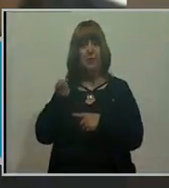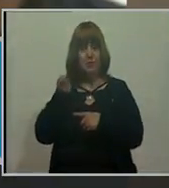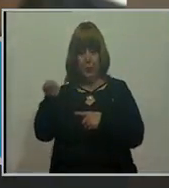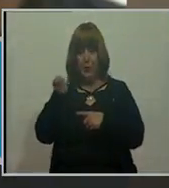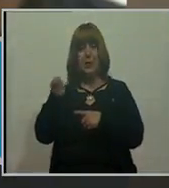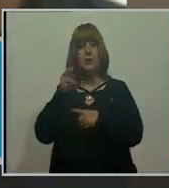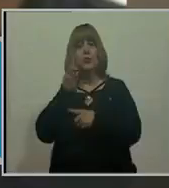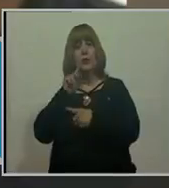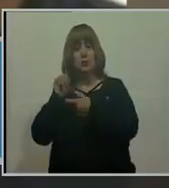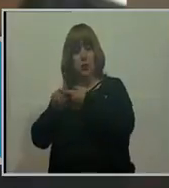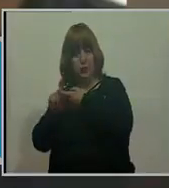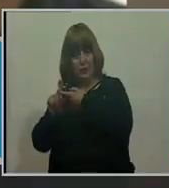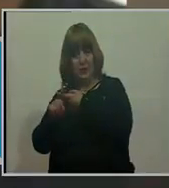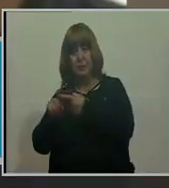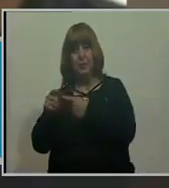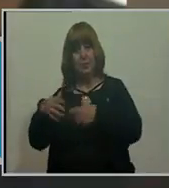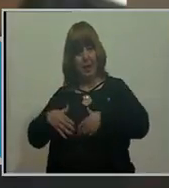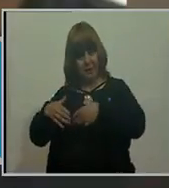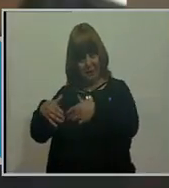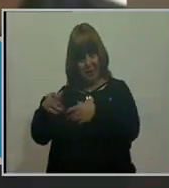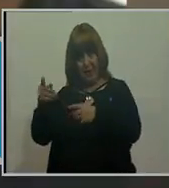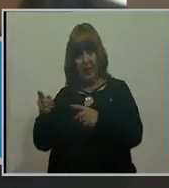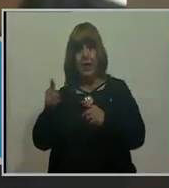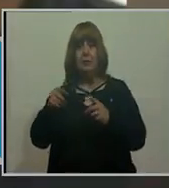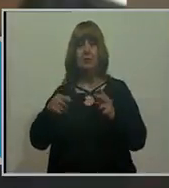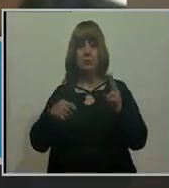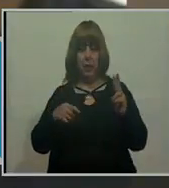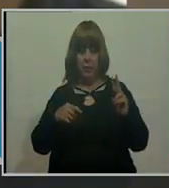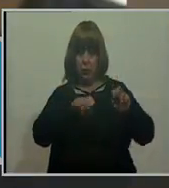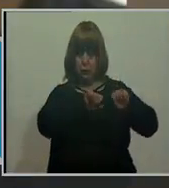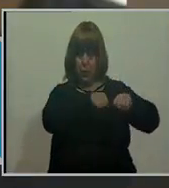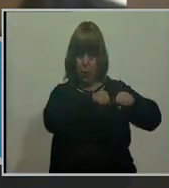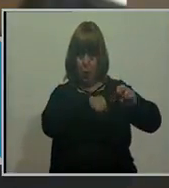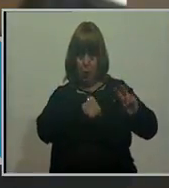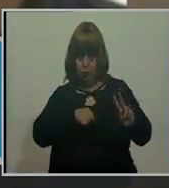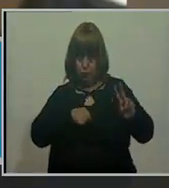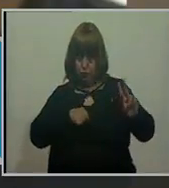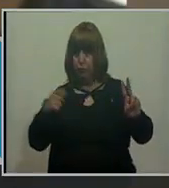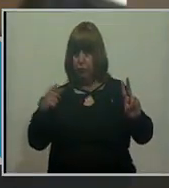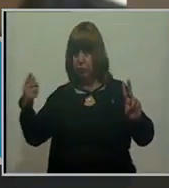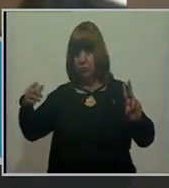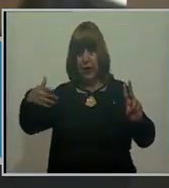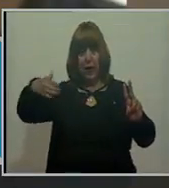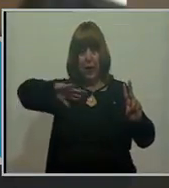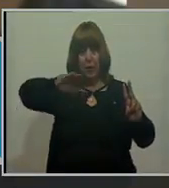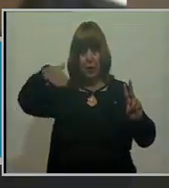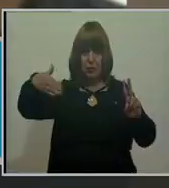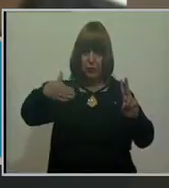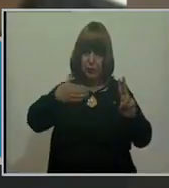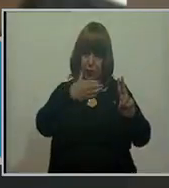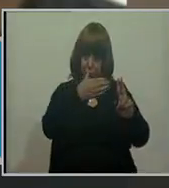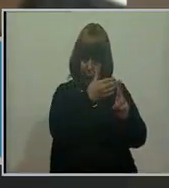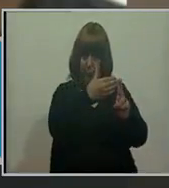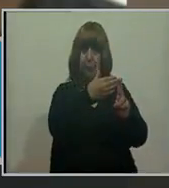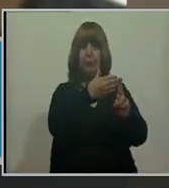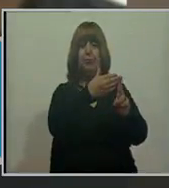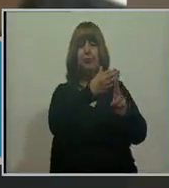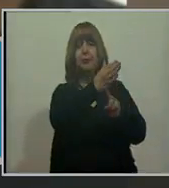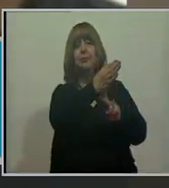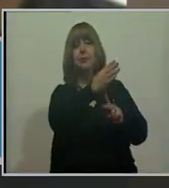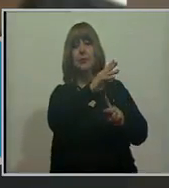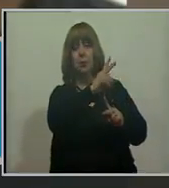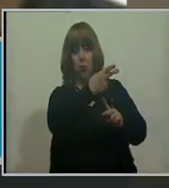familias de Cusi y de Ríos y destaca la labor y el desempeño de los uniformados. Agrega en